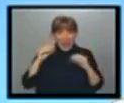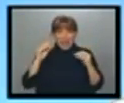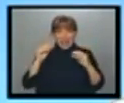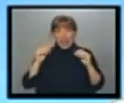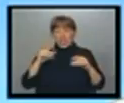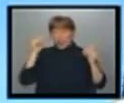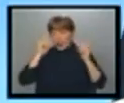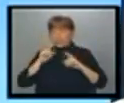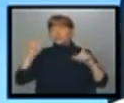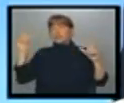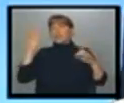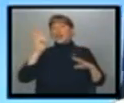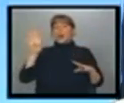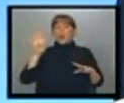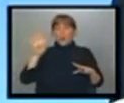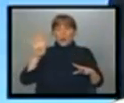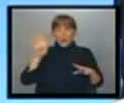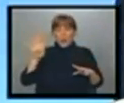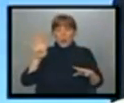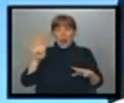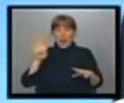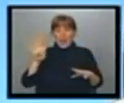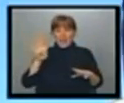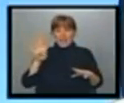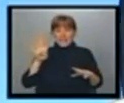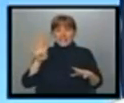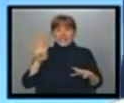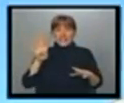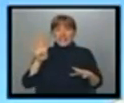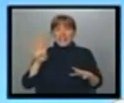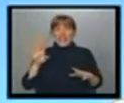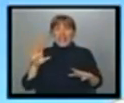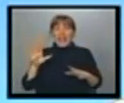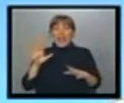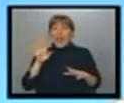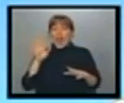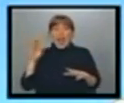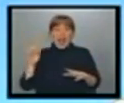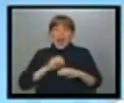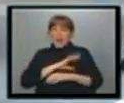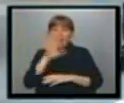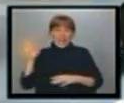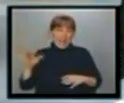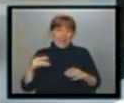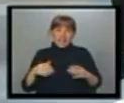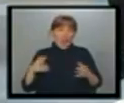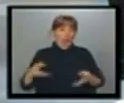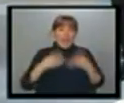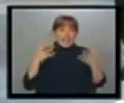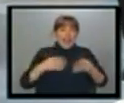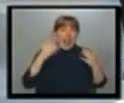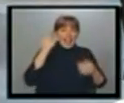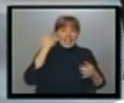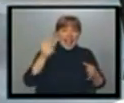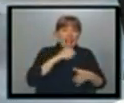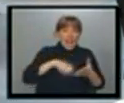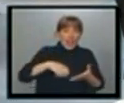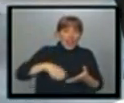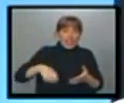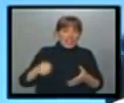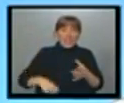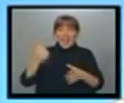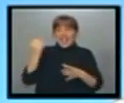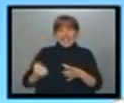a las 4, me agarré una ensalada ya cortada en una bandeja. Digo, que no se entere Marcelo. No. Y bueno, ¿Cómo hiciste eso? No rellené